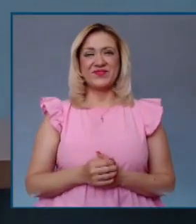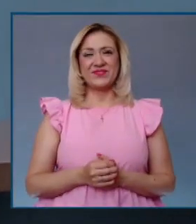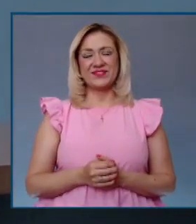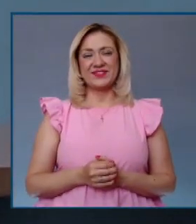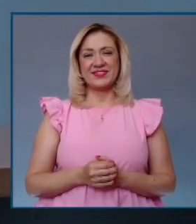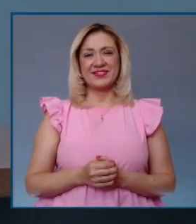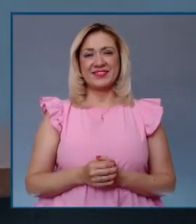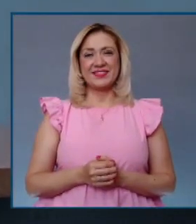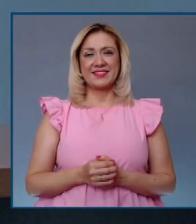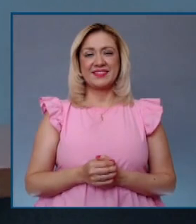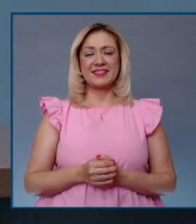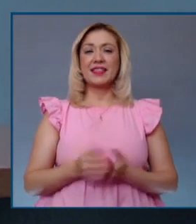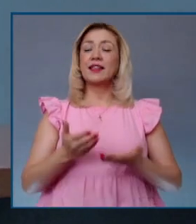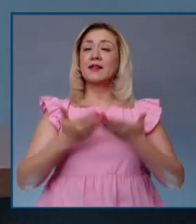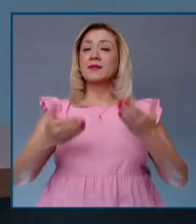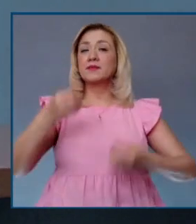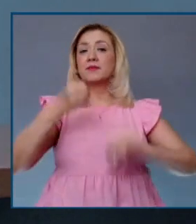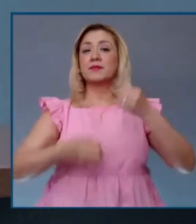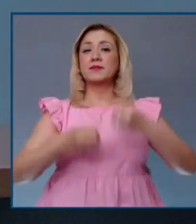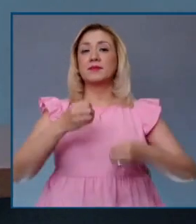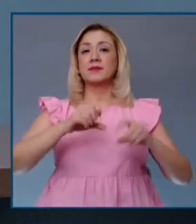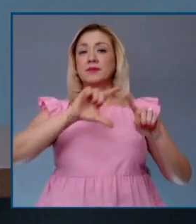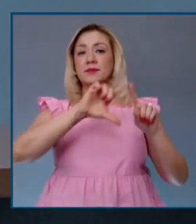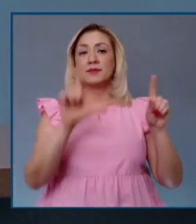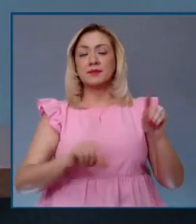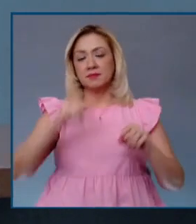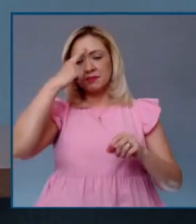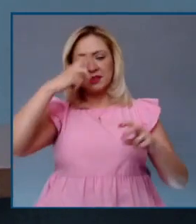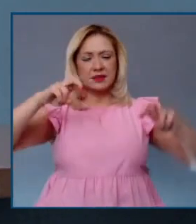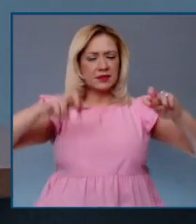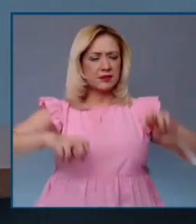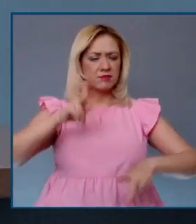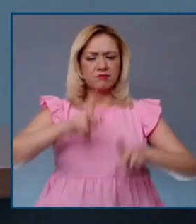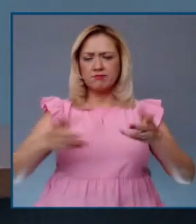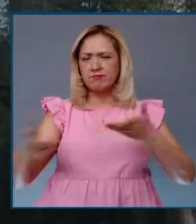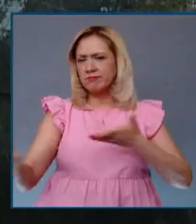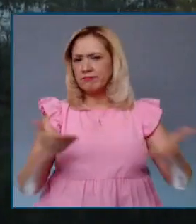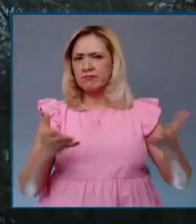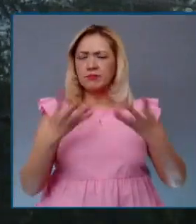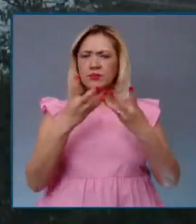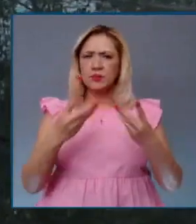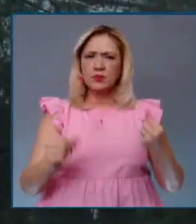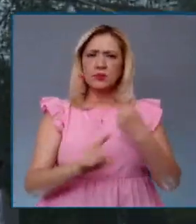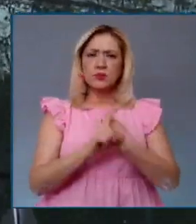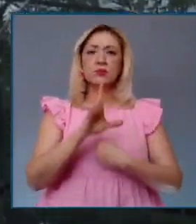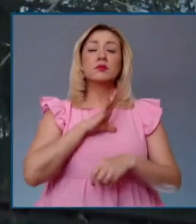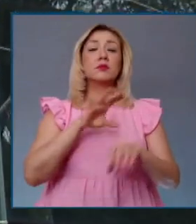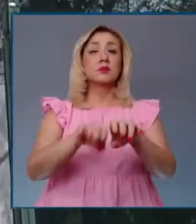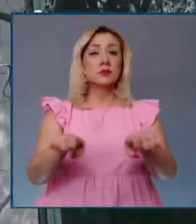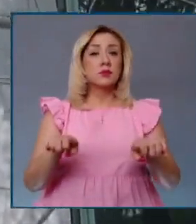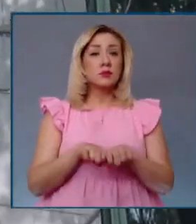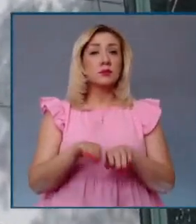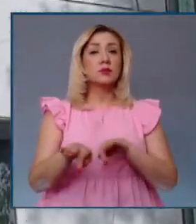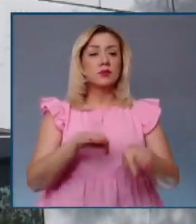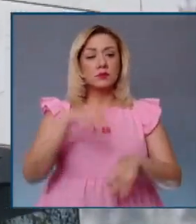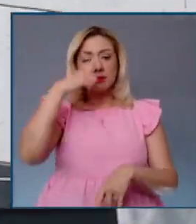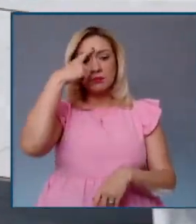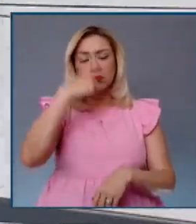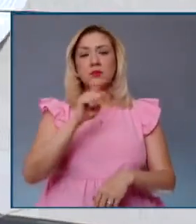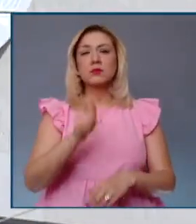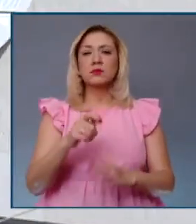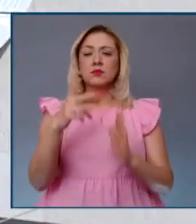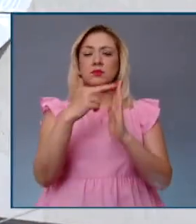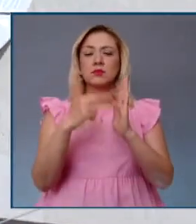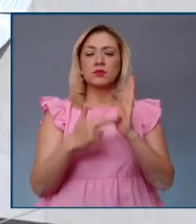el Tribunal Federal de Conciliación y Arbitraje recordó que cuenta con un grupo de trabajo para la certificación de la norma oficial mexicana